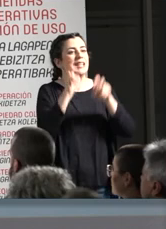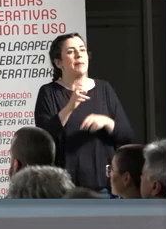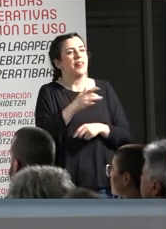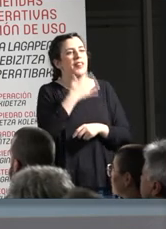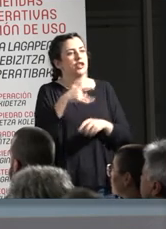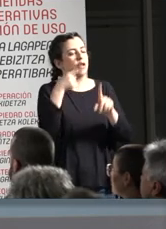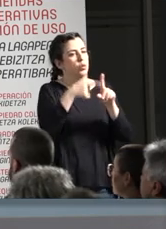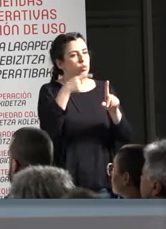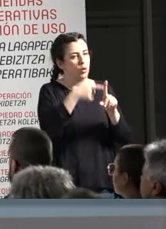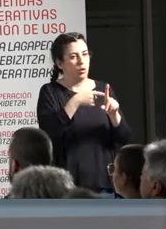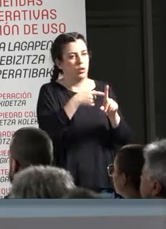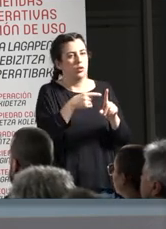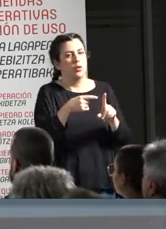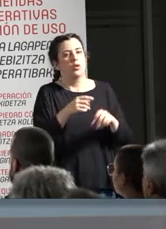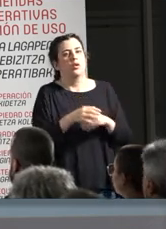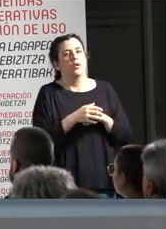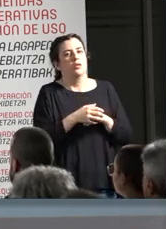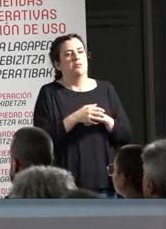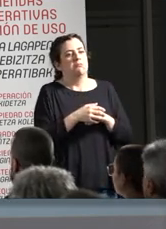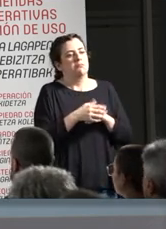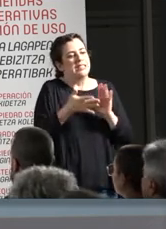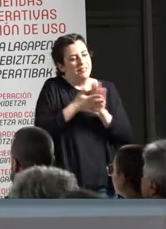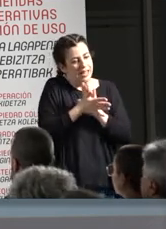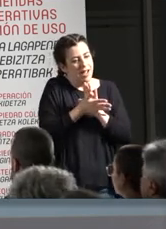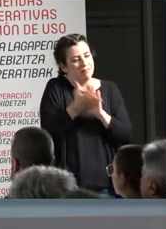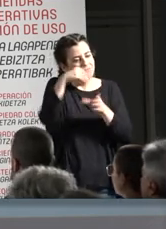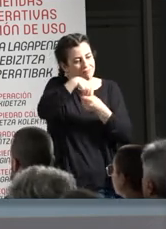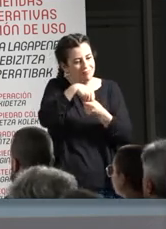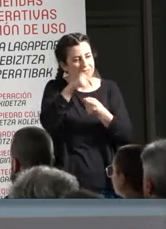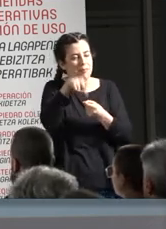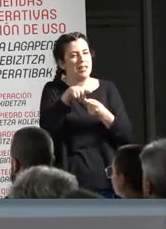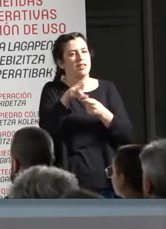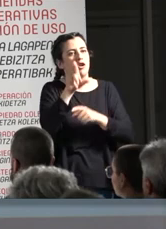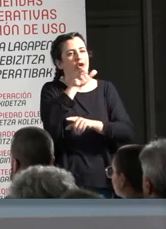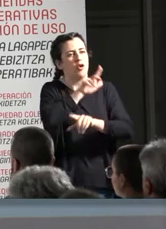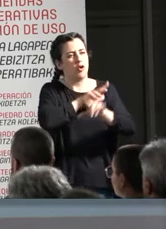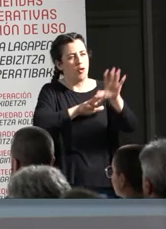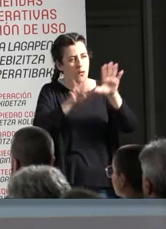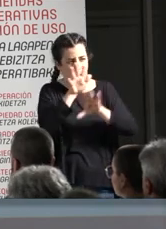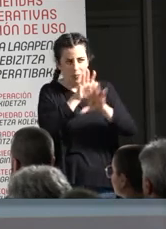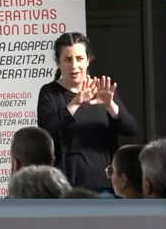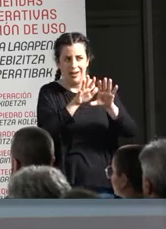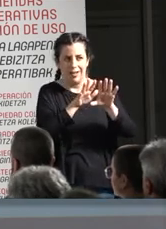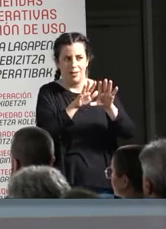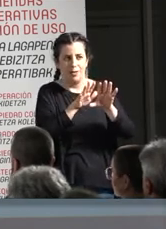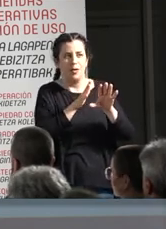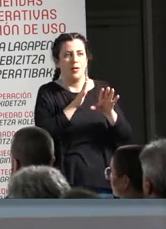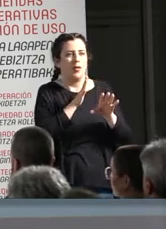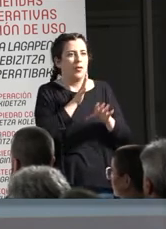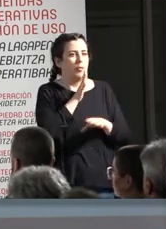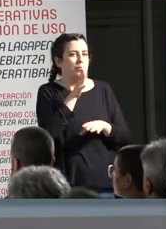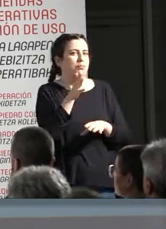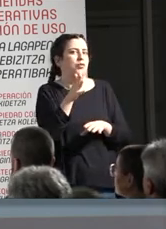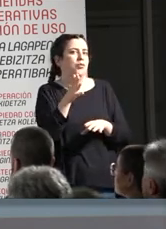uso lleva implícita unas complicaciones en relación a una vivienda en compra